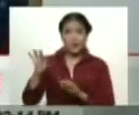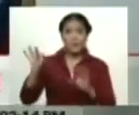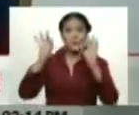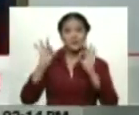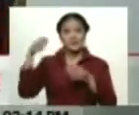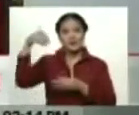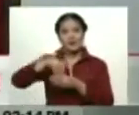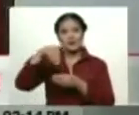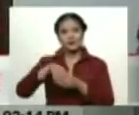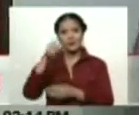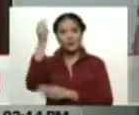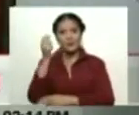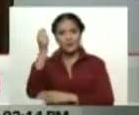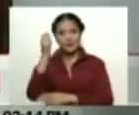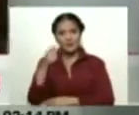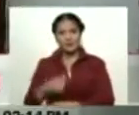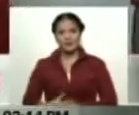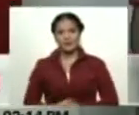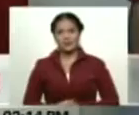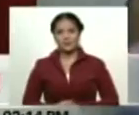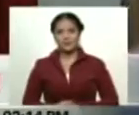de las elecciones parlamentarias